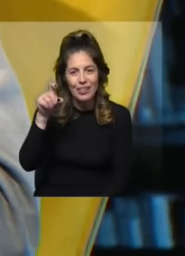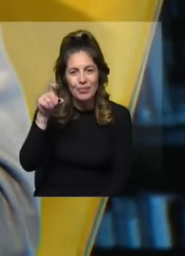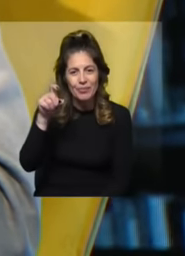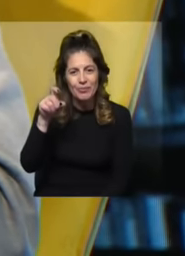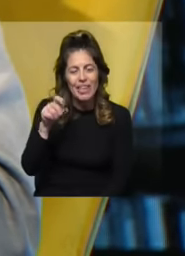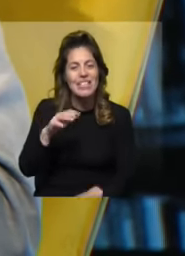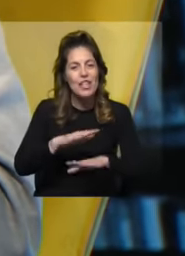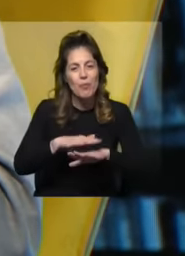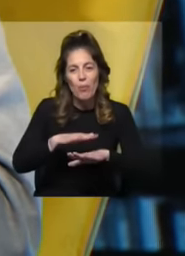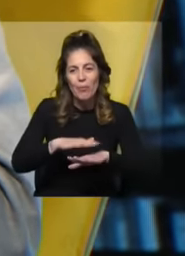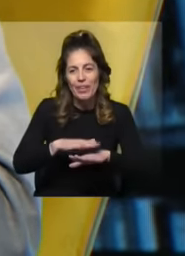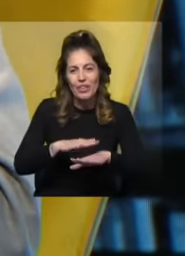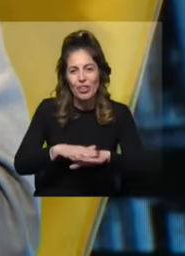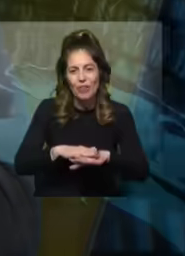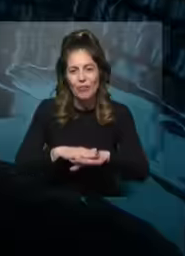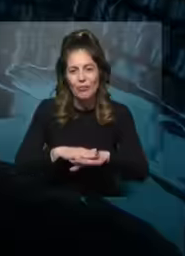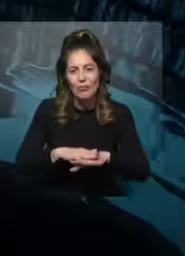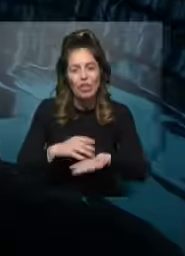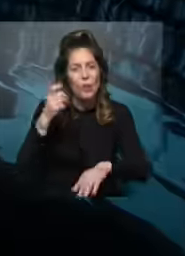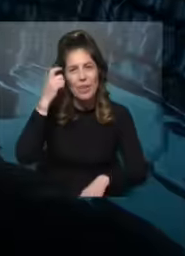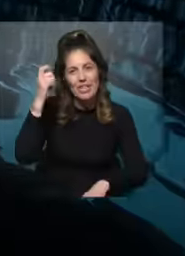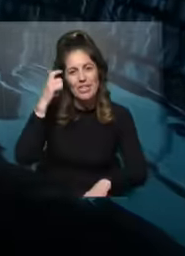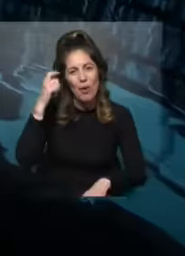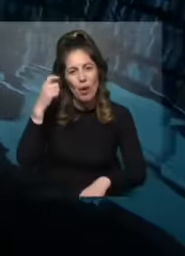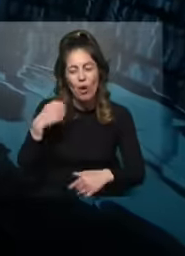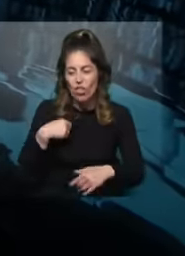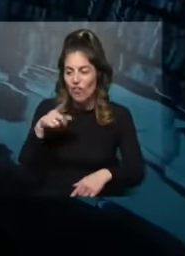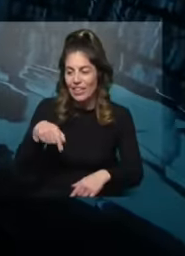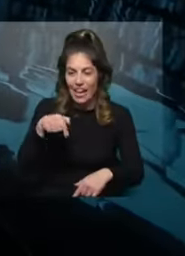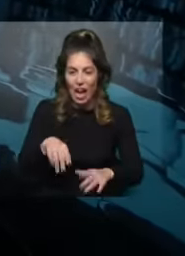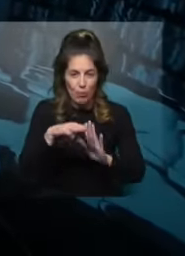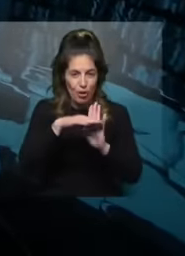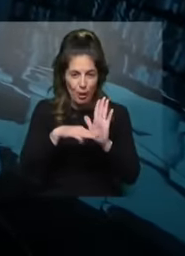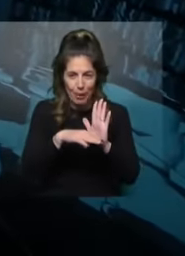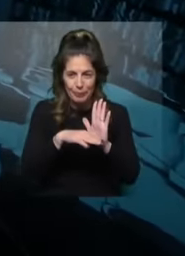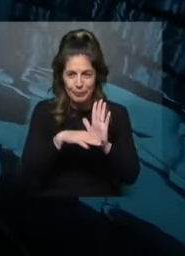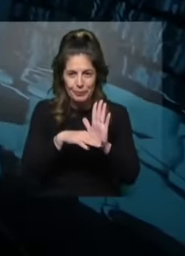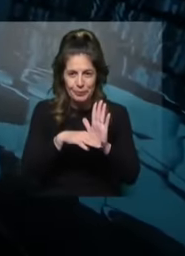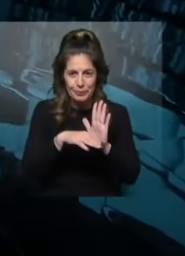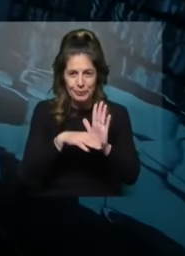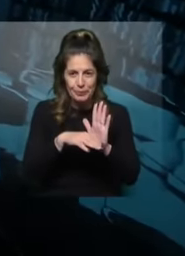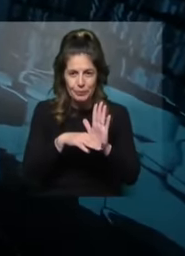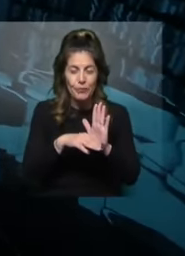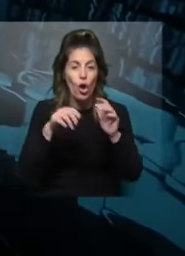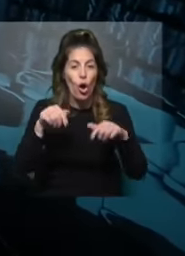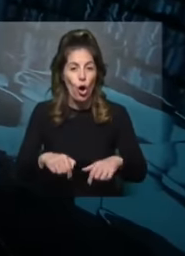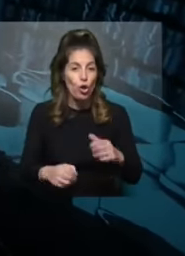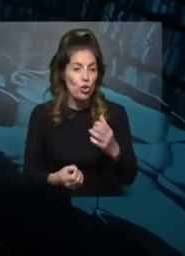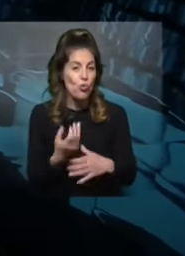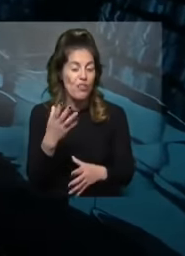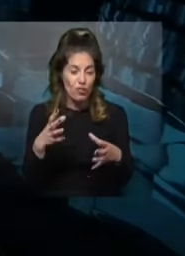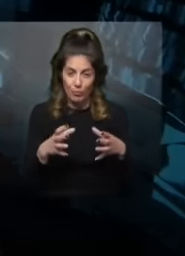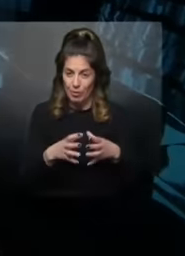ese momento. Yo, una de las cosas que pensaba para cuando venía para el programa era que hoy hay un nuevo